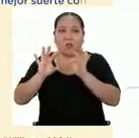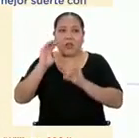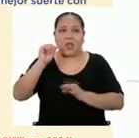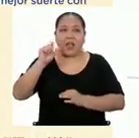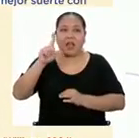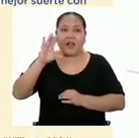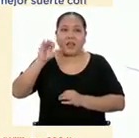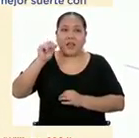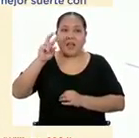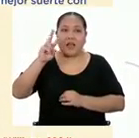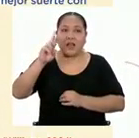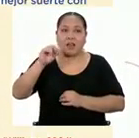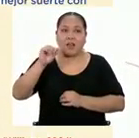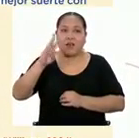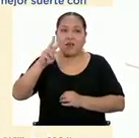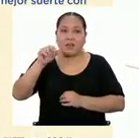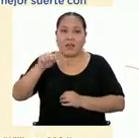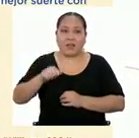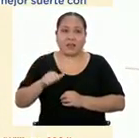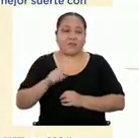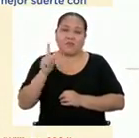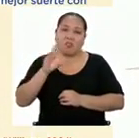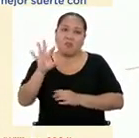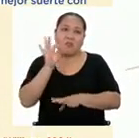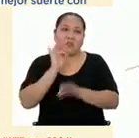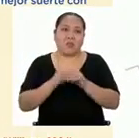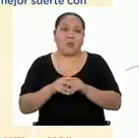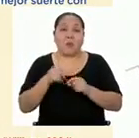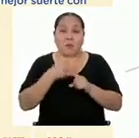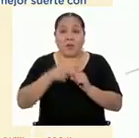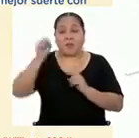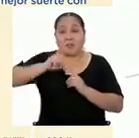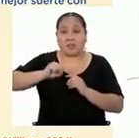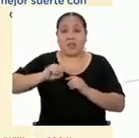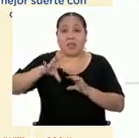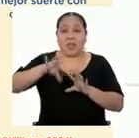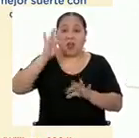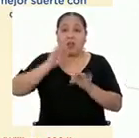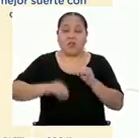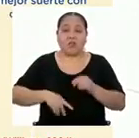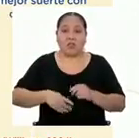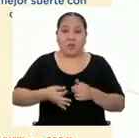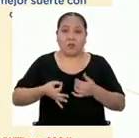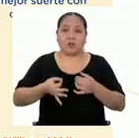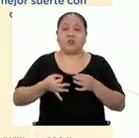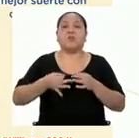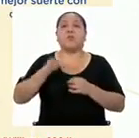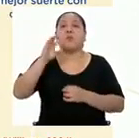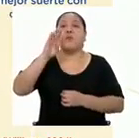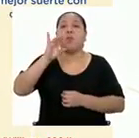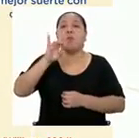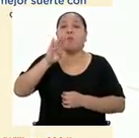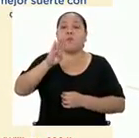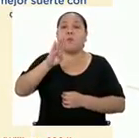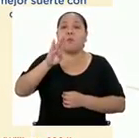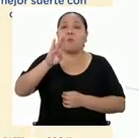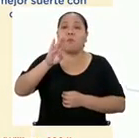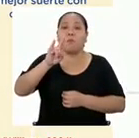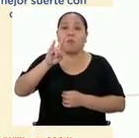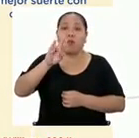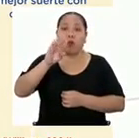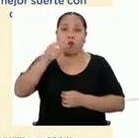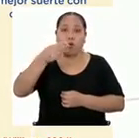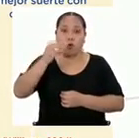tuvimos mejor suerte con un dormidero de búhos, cerca de Olmos. Nuestro carro golpea desafortunadamente a un gran